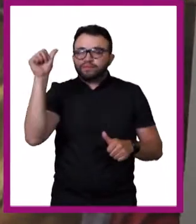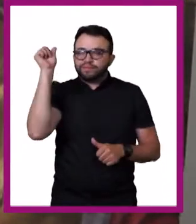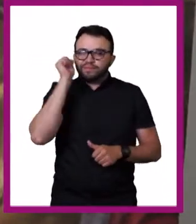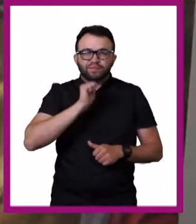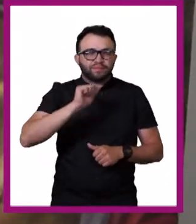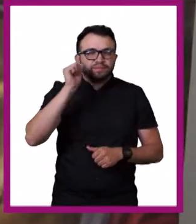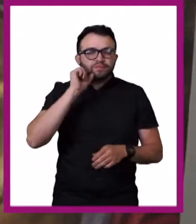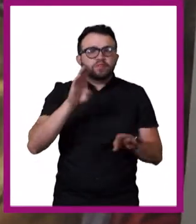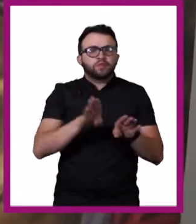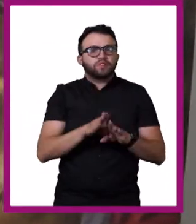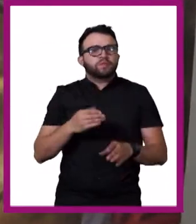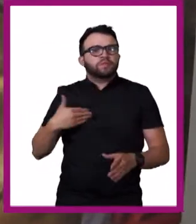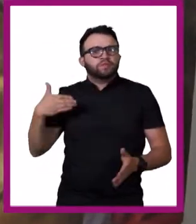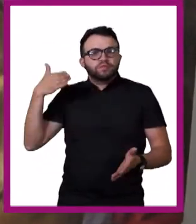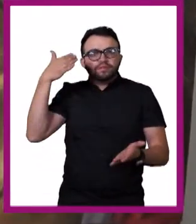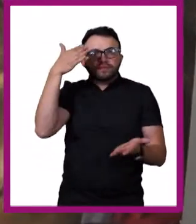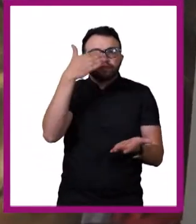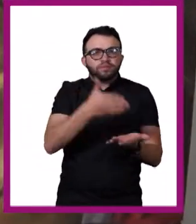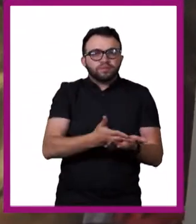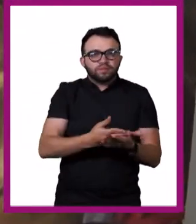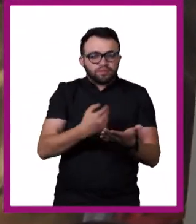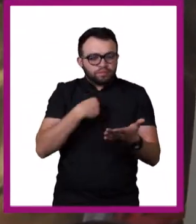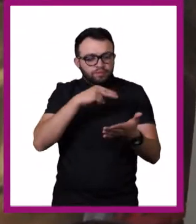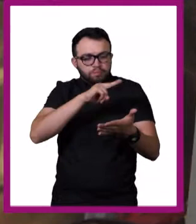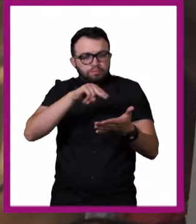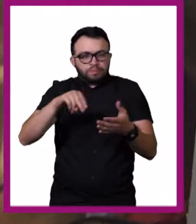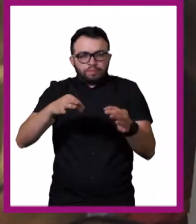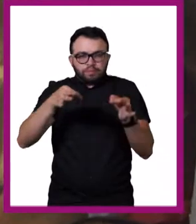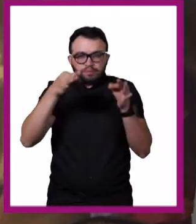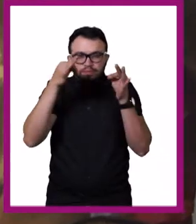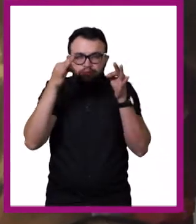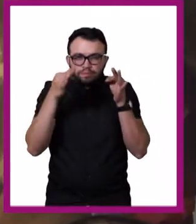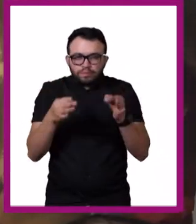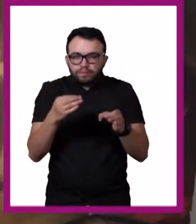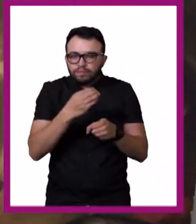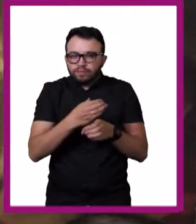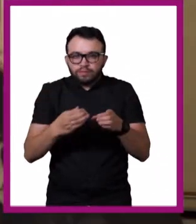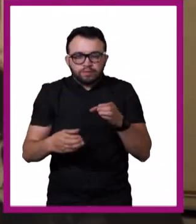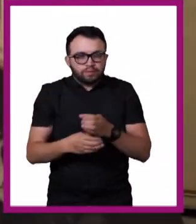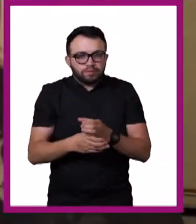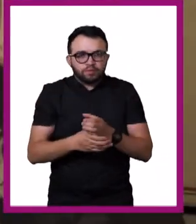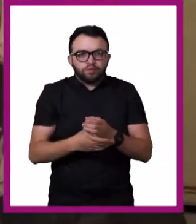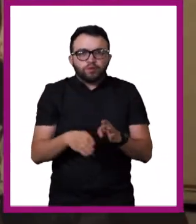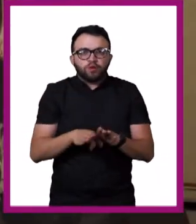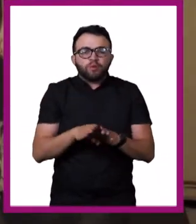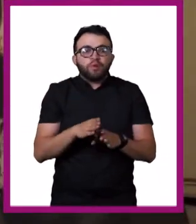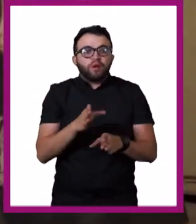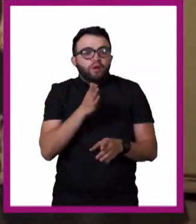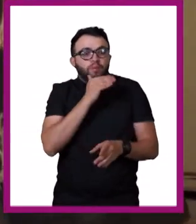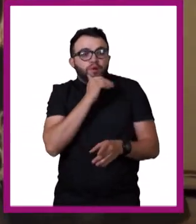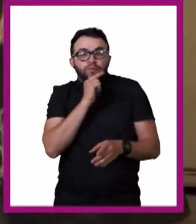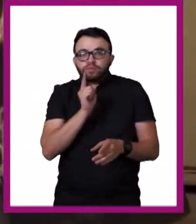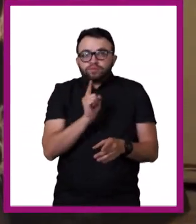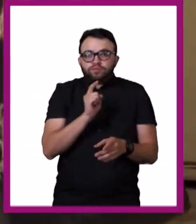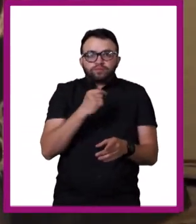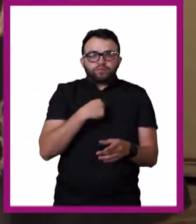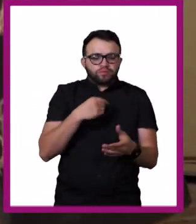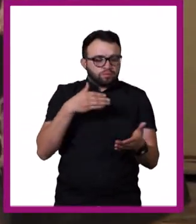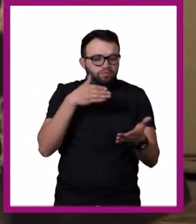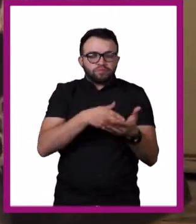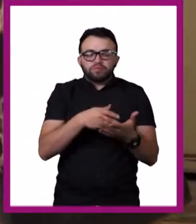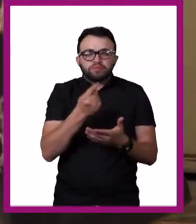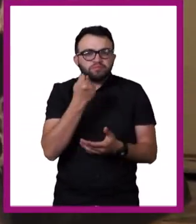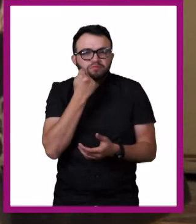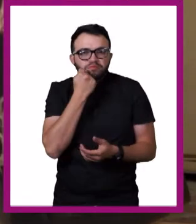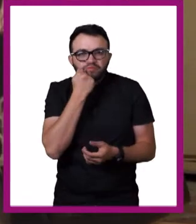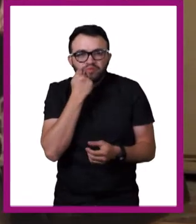siempre es como llegar a dominar técnicamente todas las posibilidades que existen